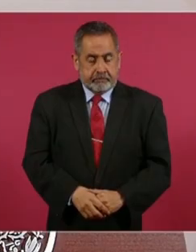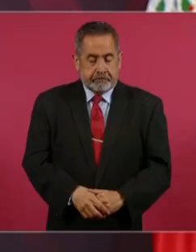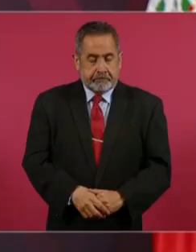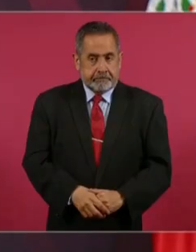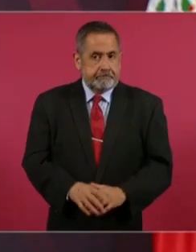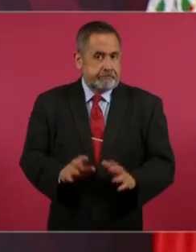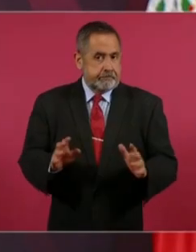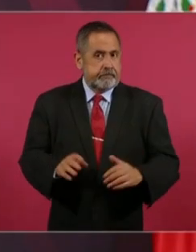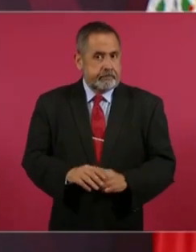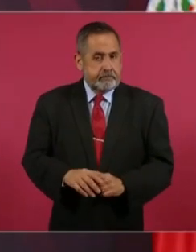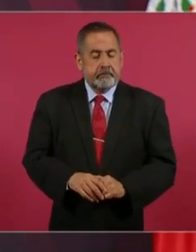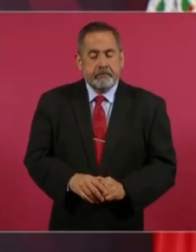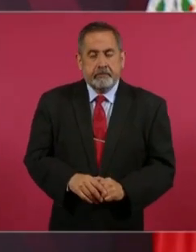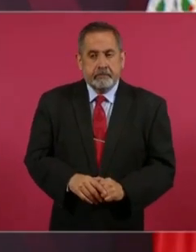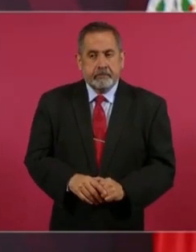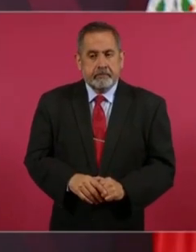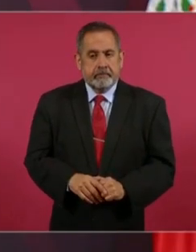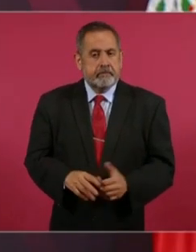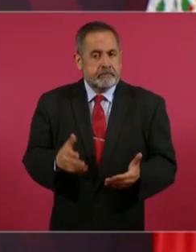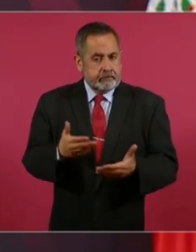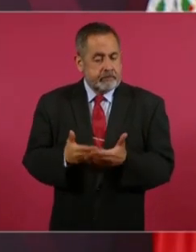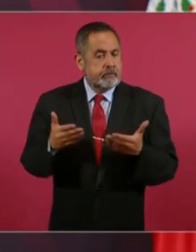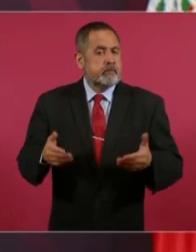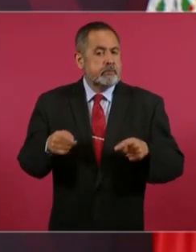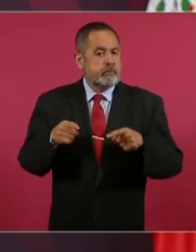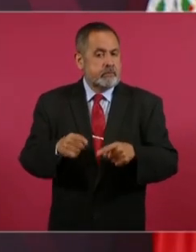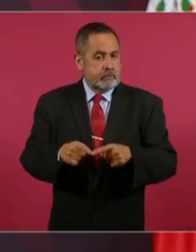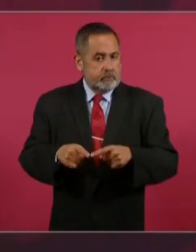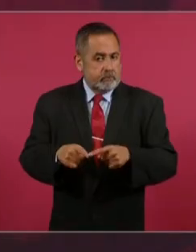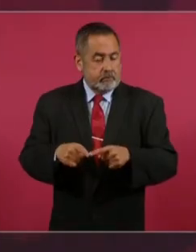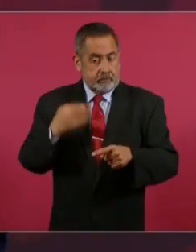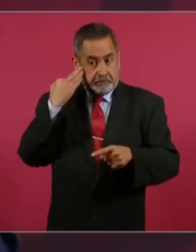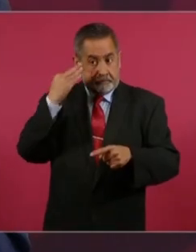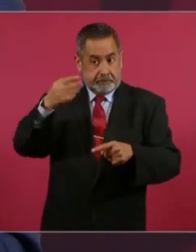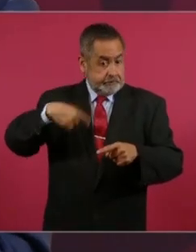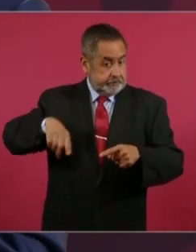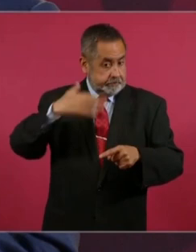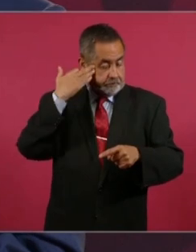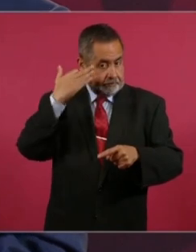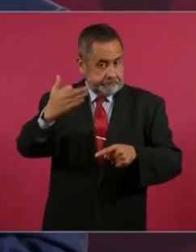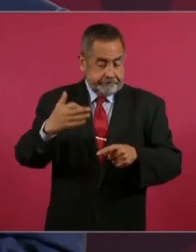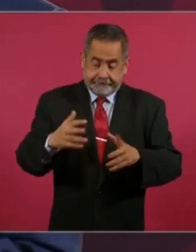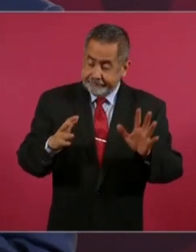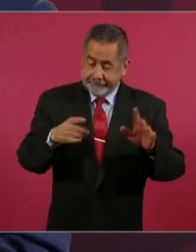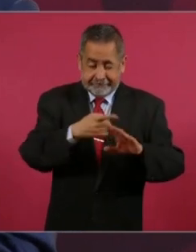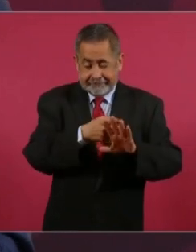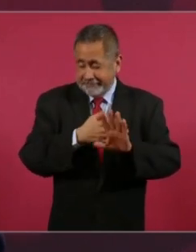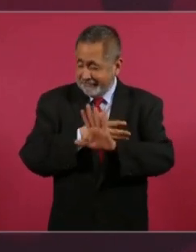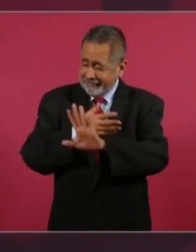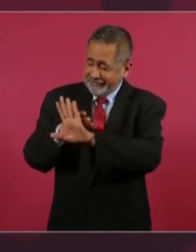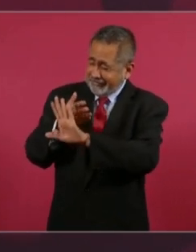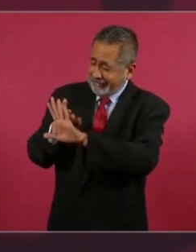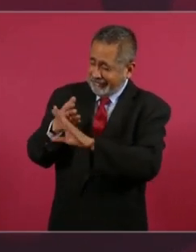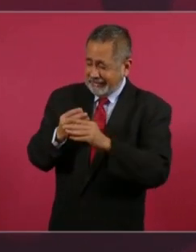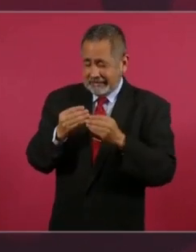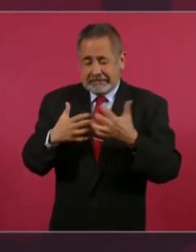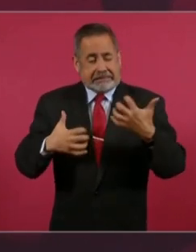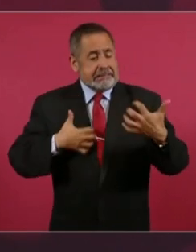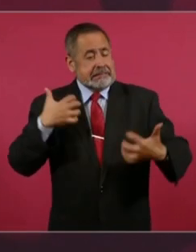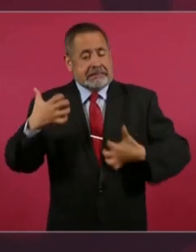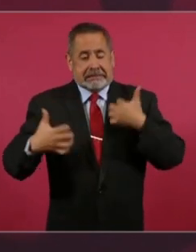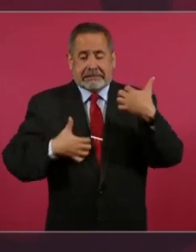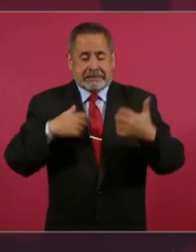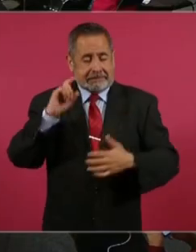Entonces, sí, este, ahora con la temporada están, pero